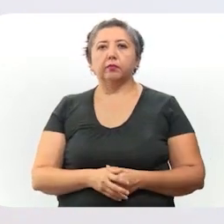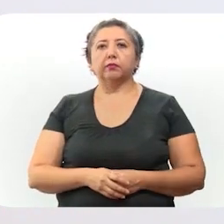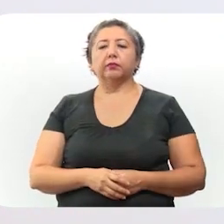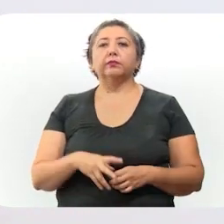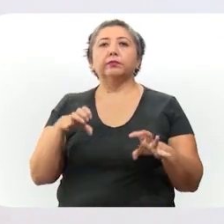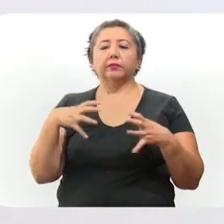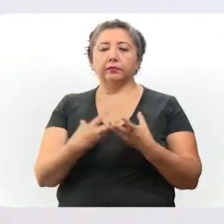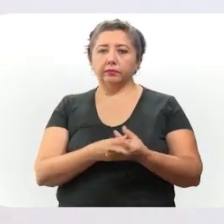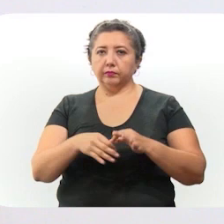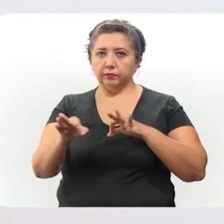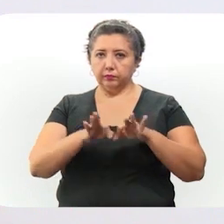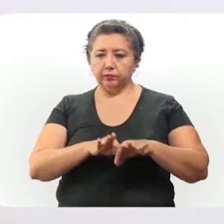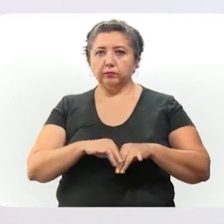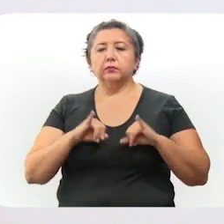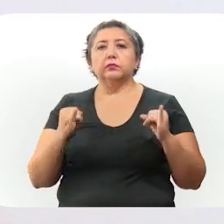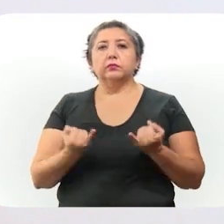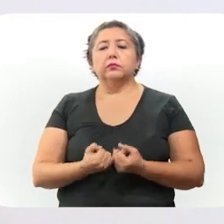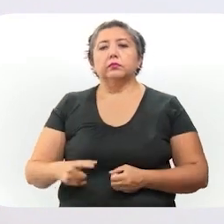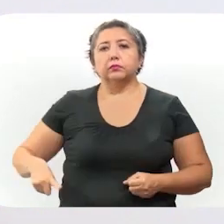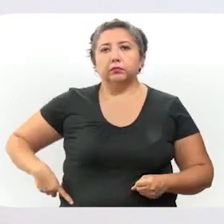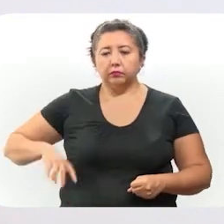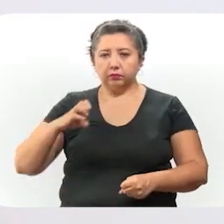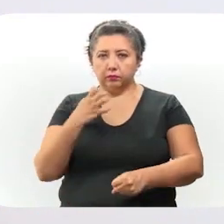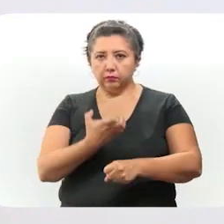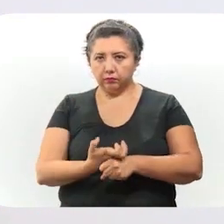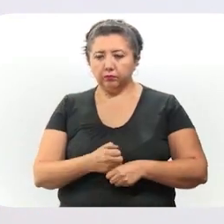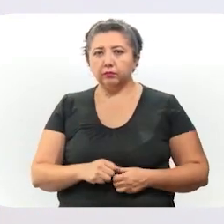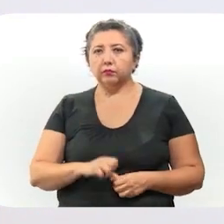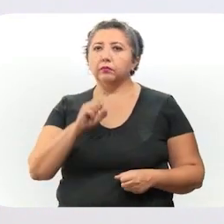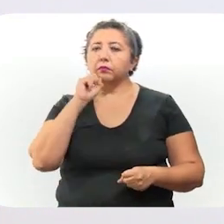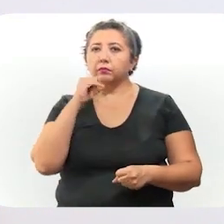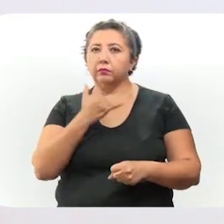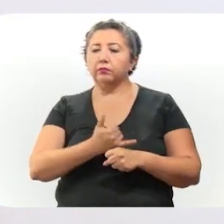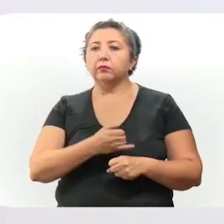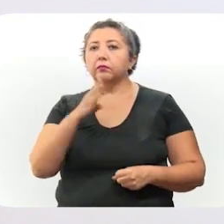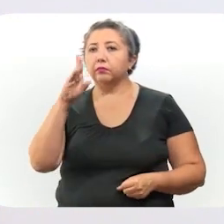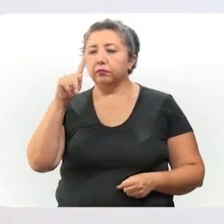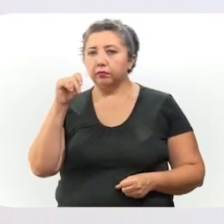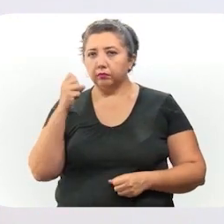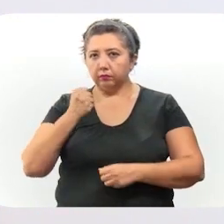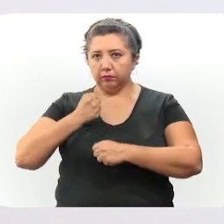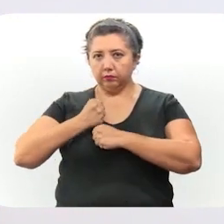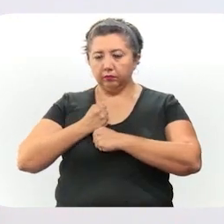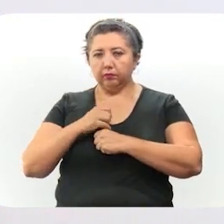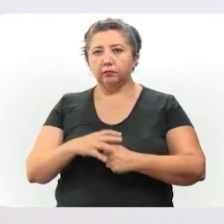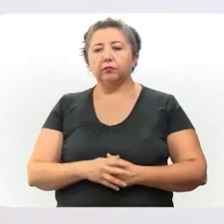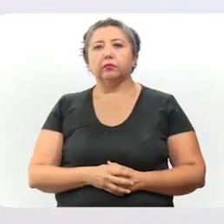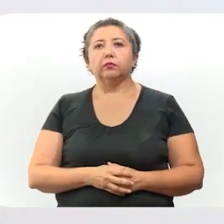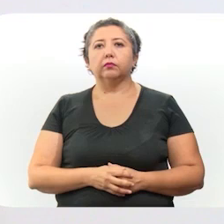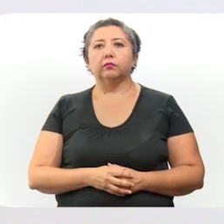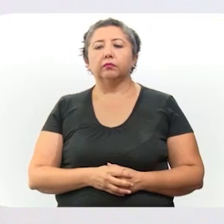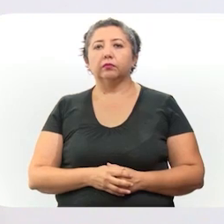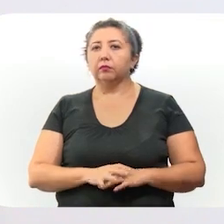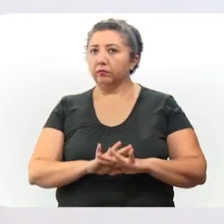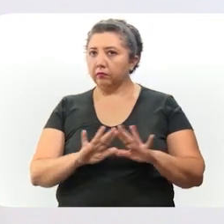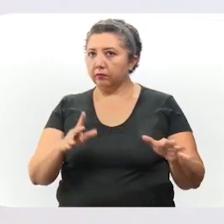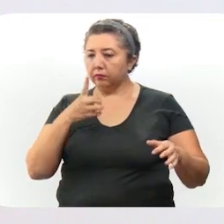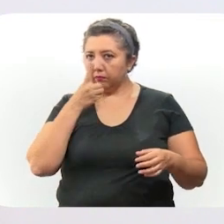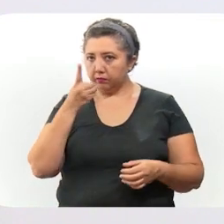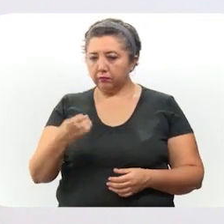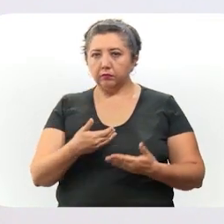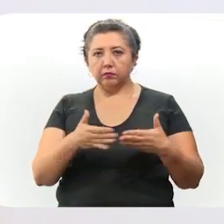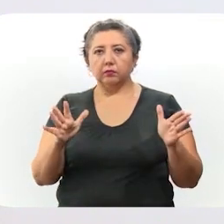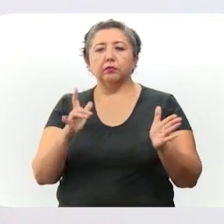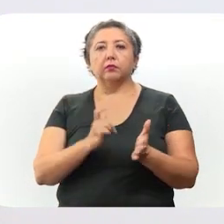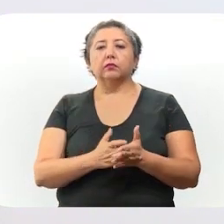Estamos trabajando de manera conjunta el gobierno del estado, la Secretaría de Bienestar y las Fuerzas Armadas. Como se ha señalado,